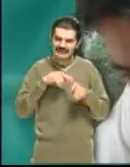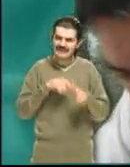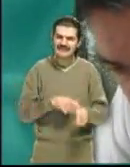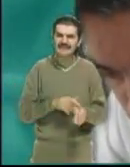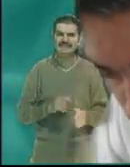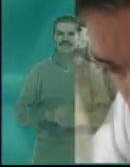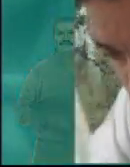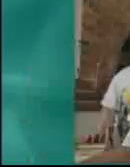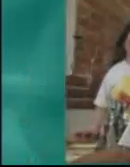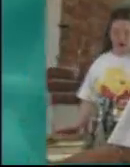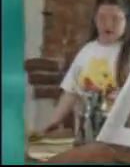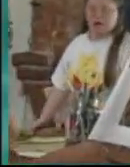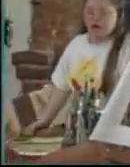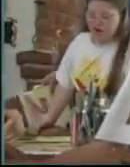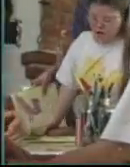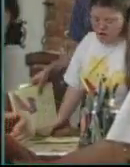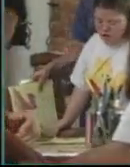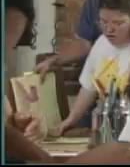tienen contenidas, ¿no?